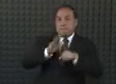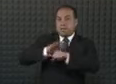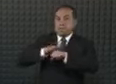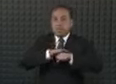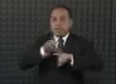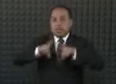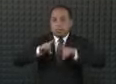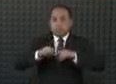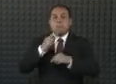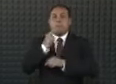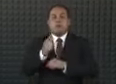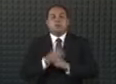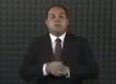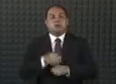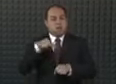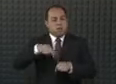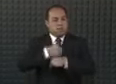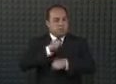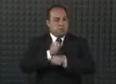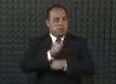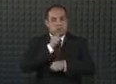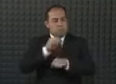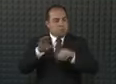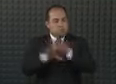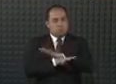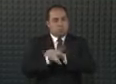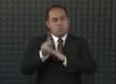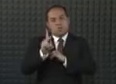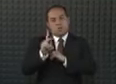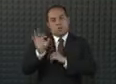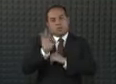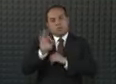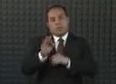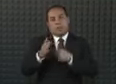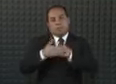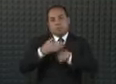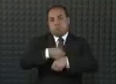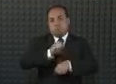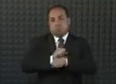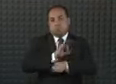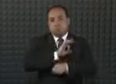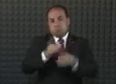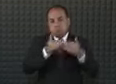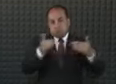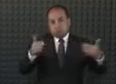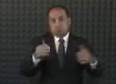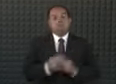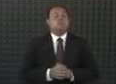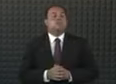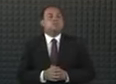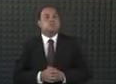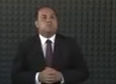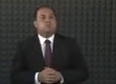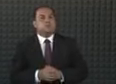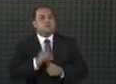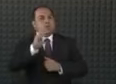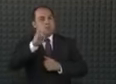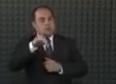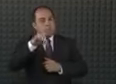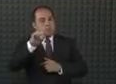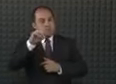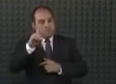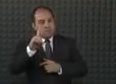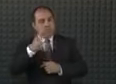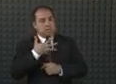haciendo cambios, pero ojalá si vemos suficientes mejorías en las siguientes podríamos seguir ampliando. ¿En la Merced no habrá un dispositivo especial? De